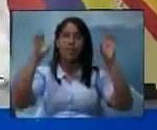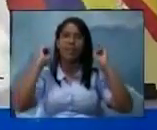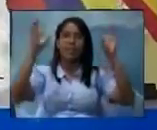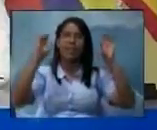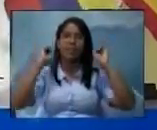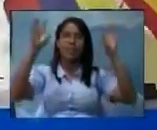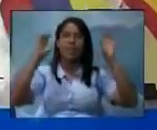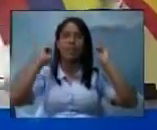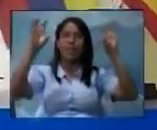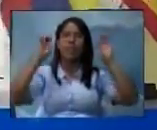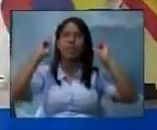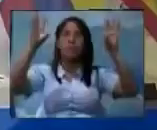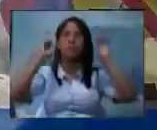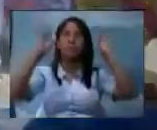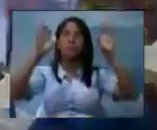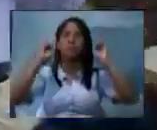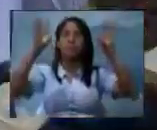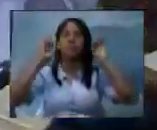les mando un